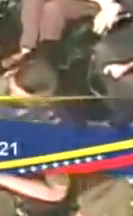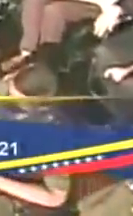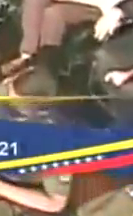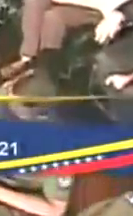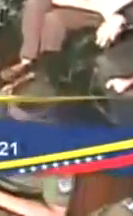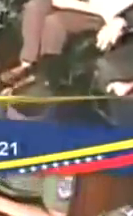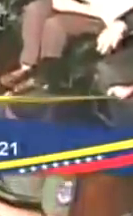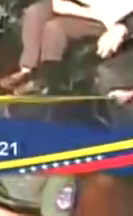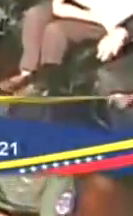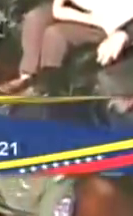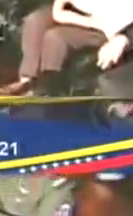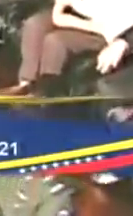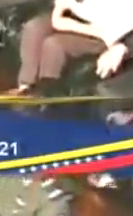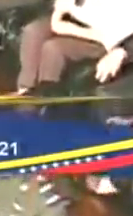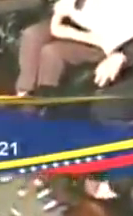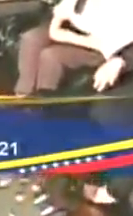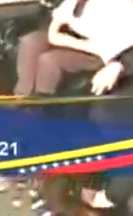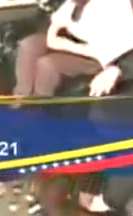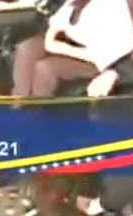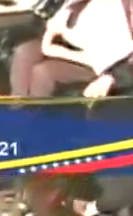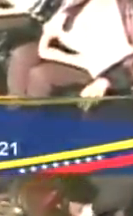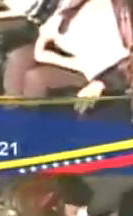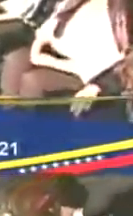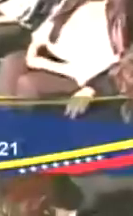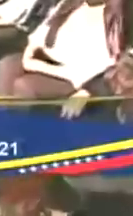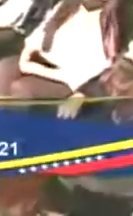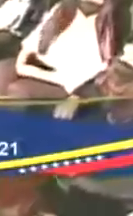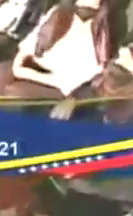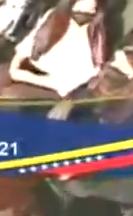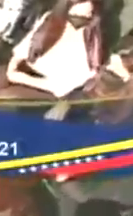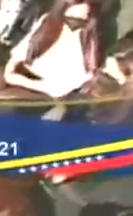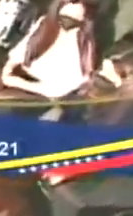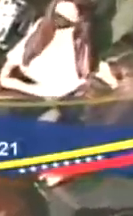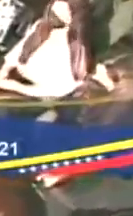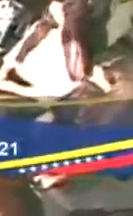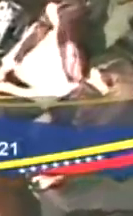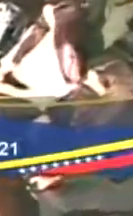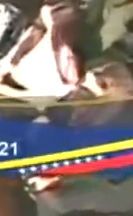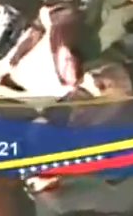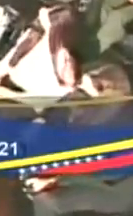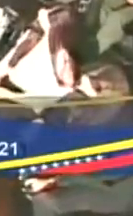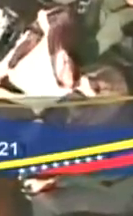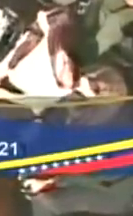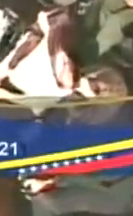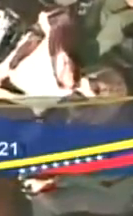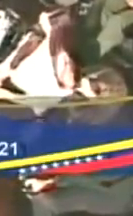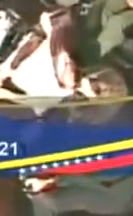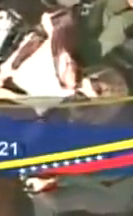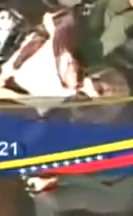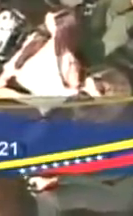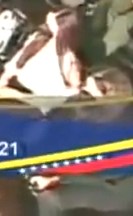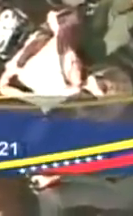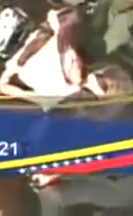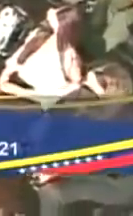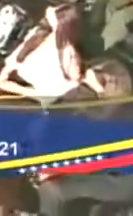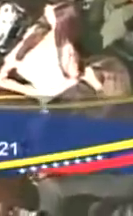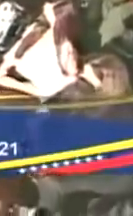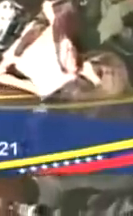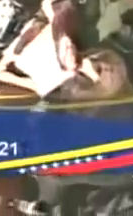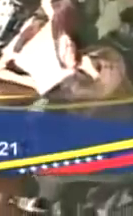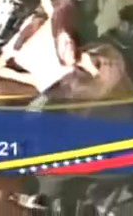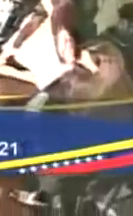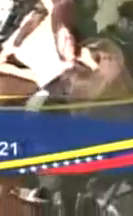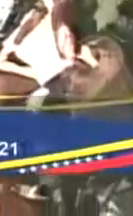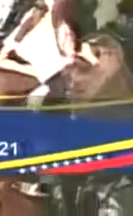y heroínas de la ciencia en pandemia. Mención ciencia al servicio del pueblo. Proyecto Tren Caracas